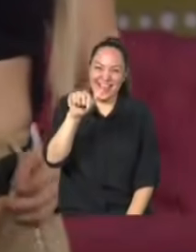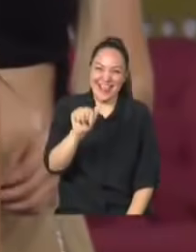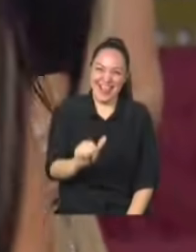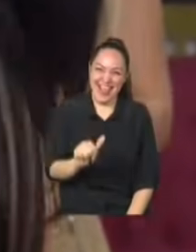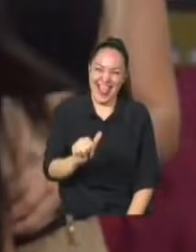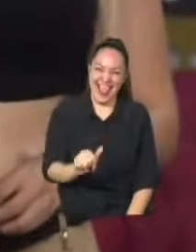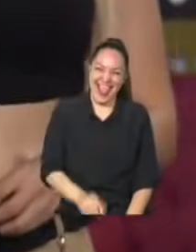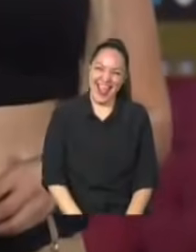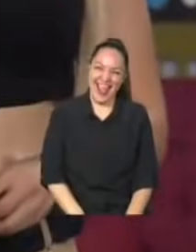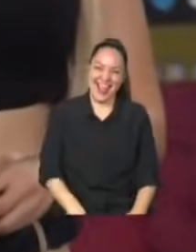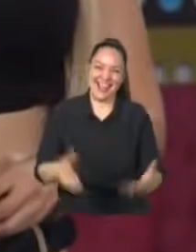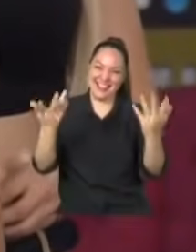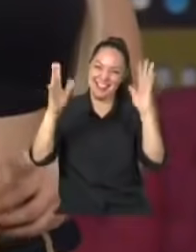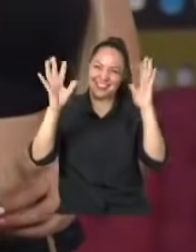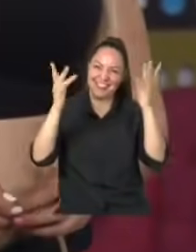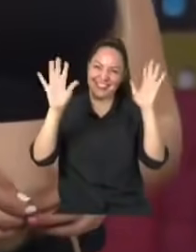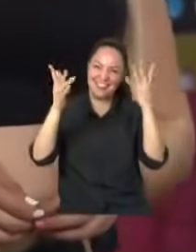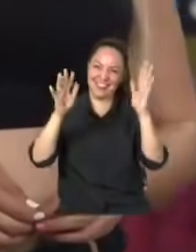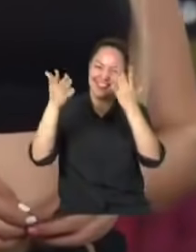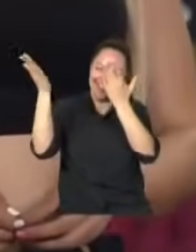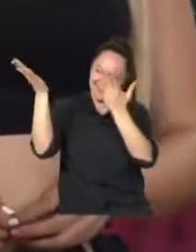años. Dale, pásale, Juanito.